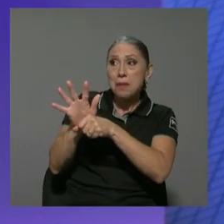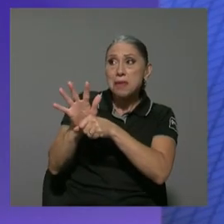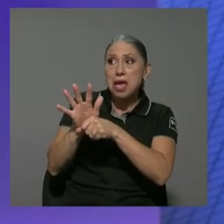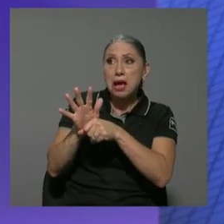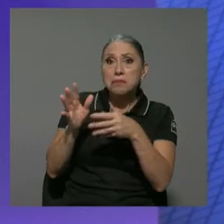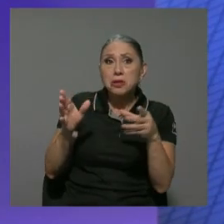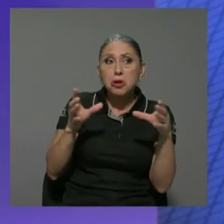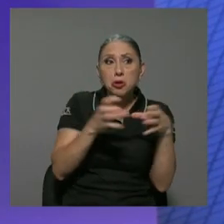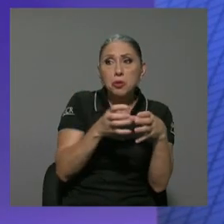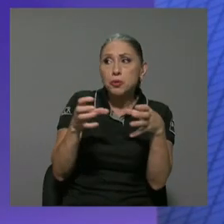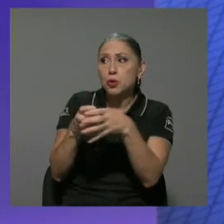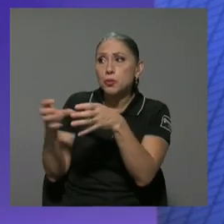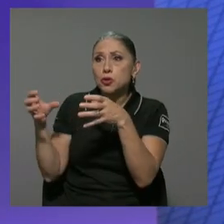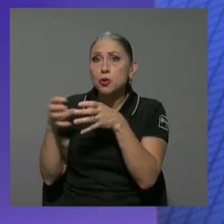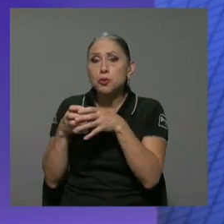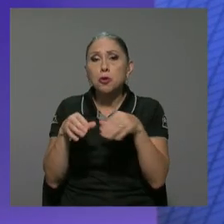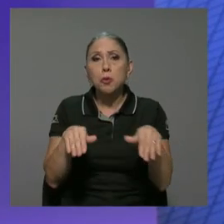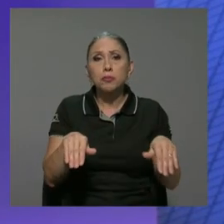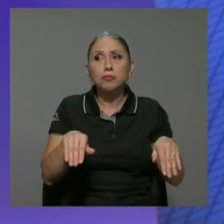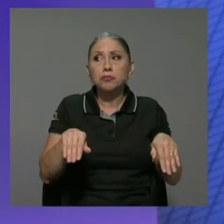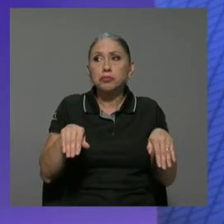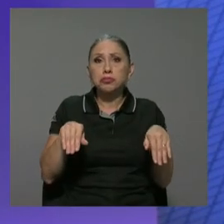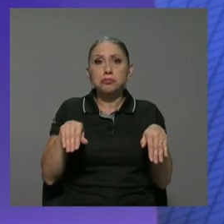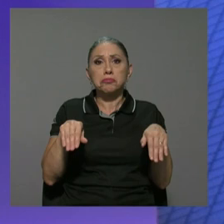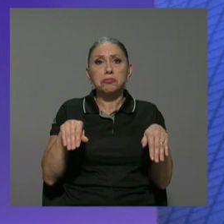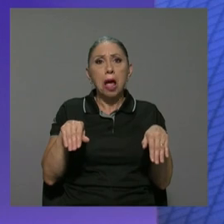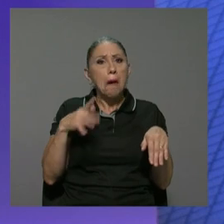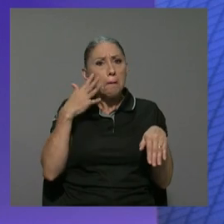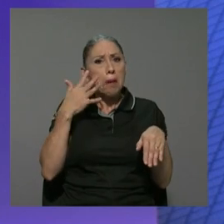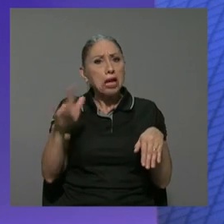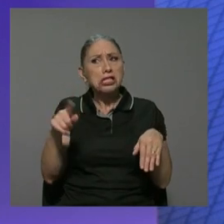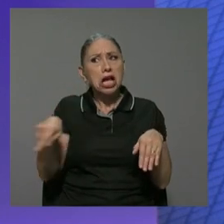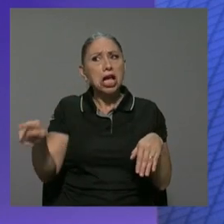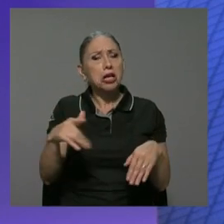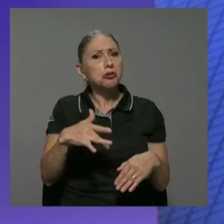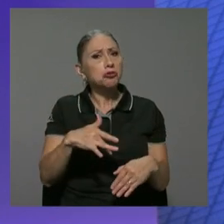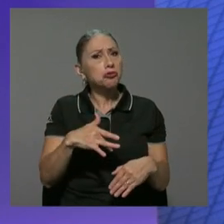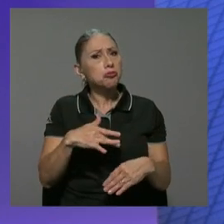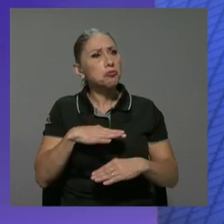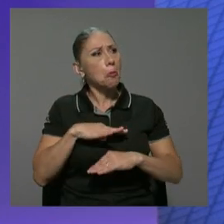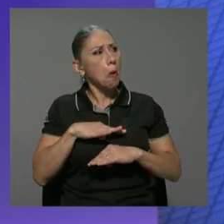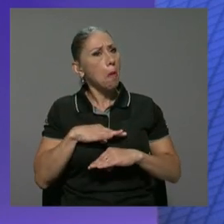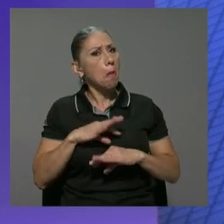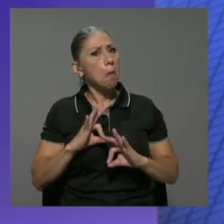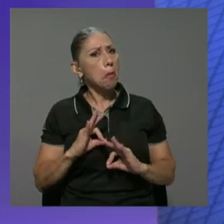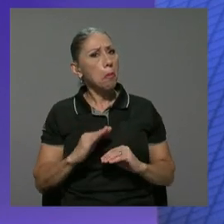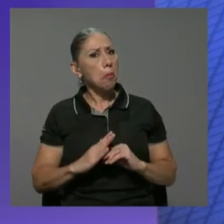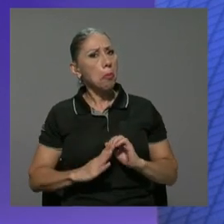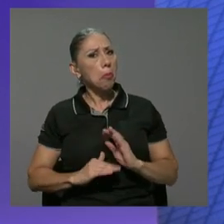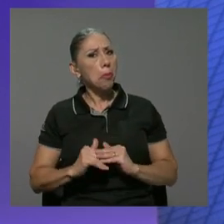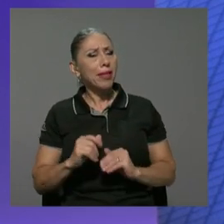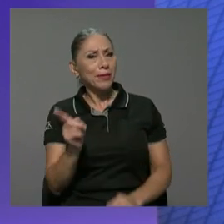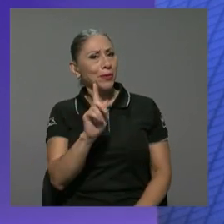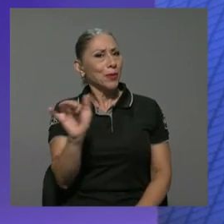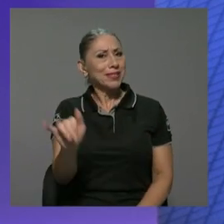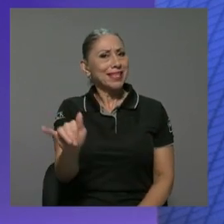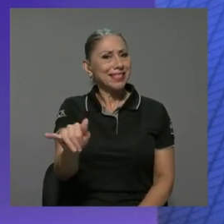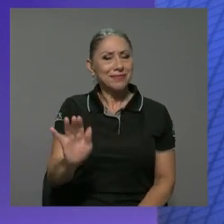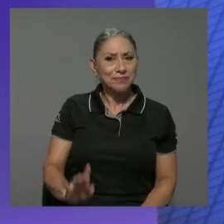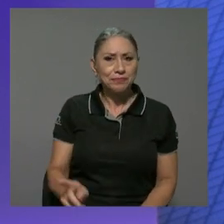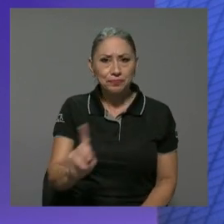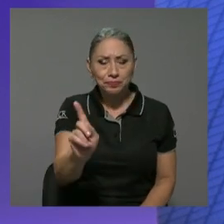pensar que los grupos estaban conformes, y no era así. Era simplemente que esa